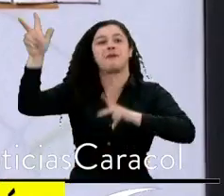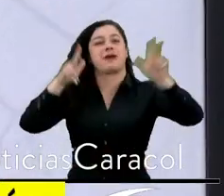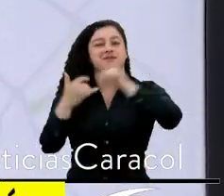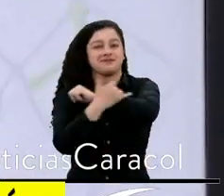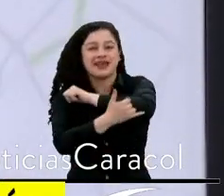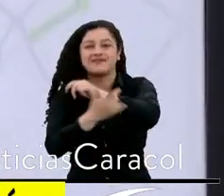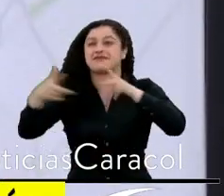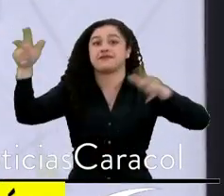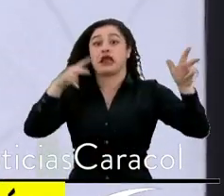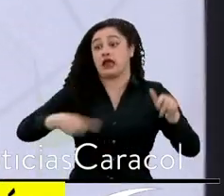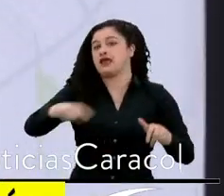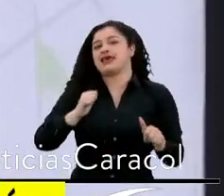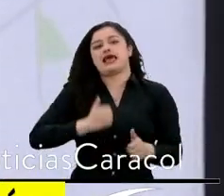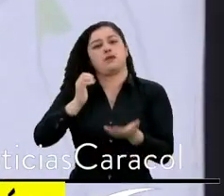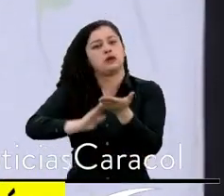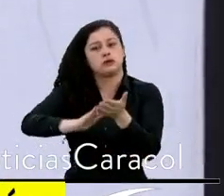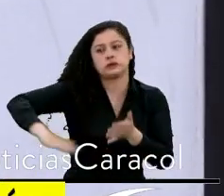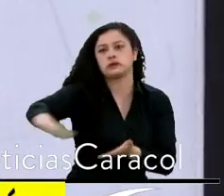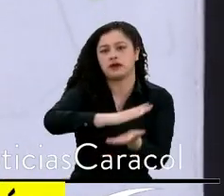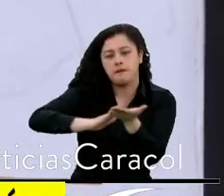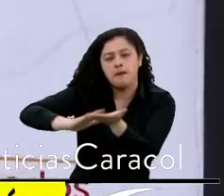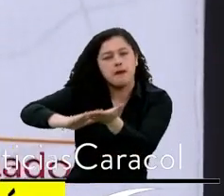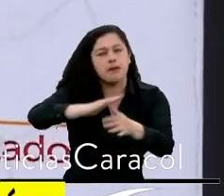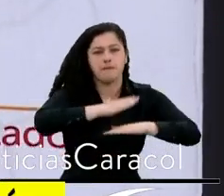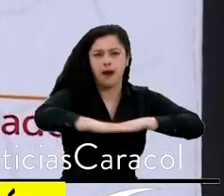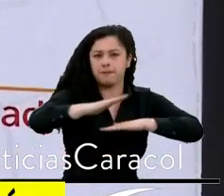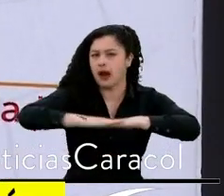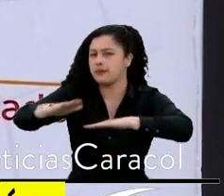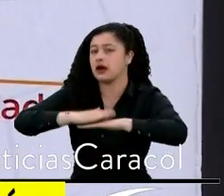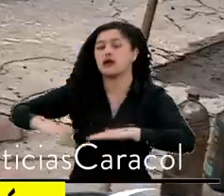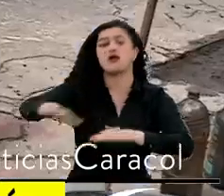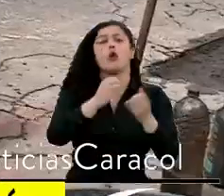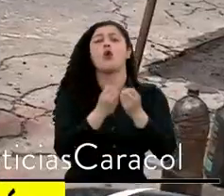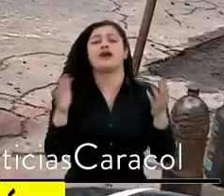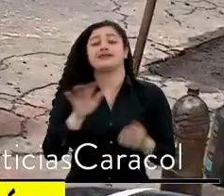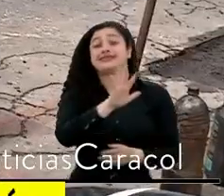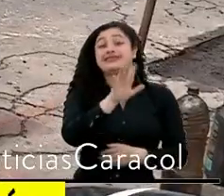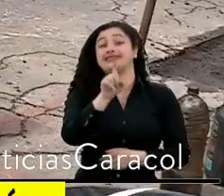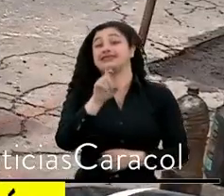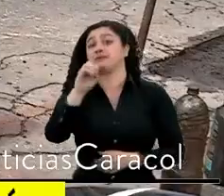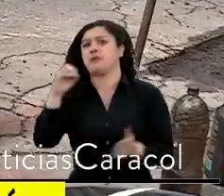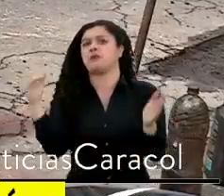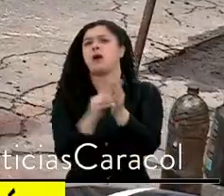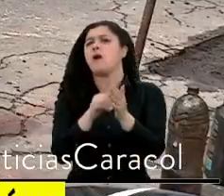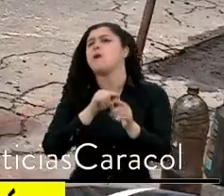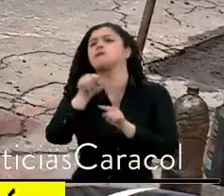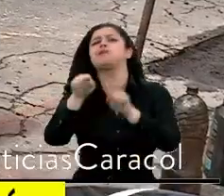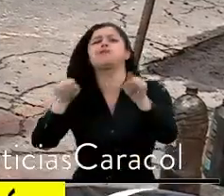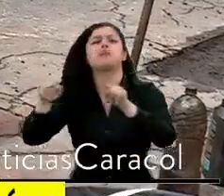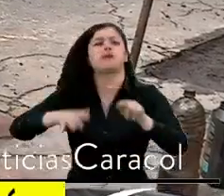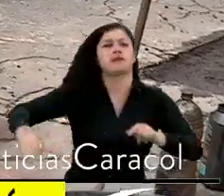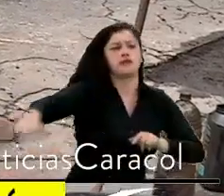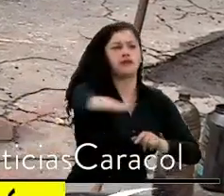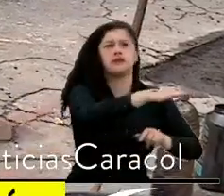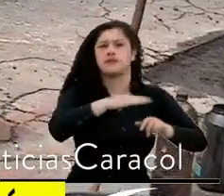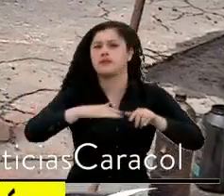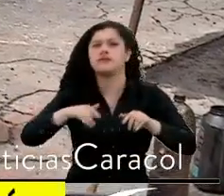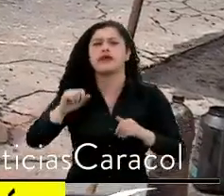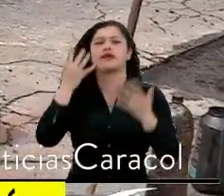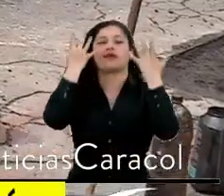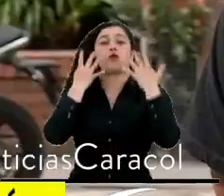distrito arrancó con la ambiciosa meta de tapar 56 mil huecos en 29 días. ¿Qué son huecos